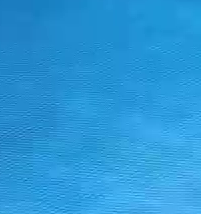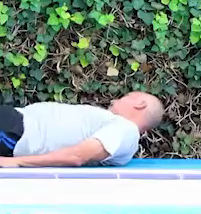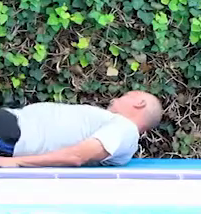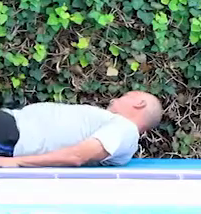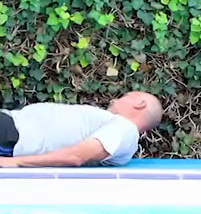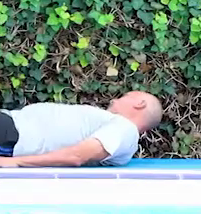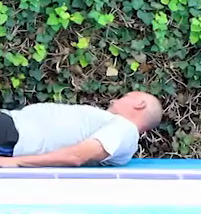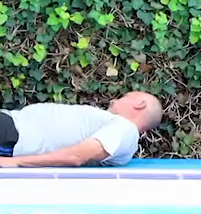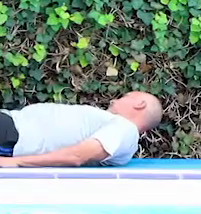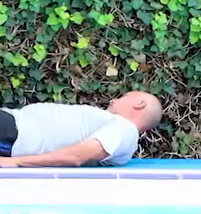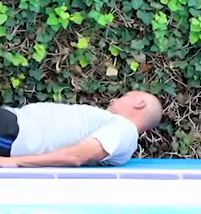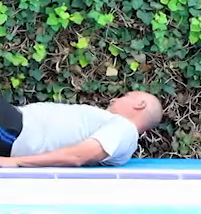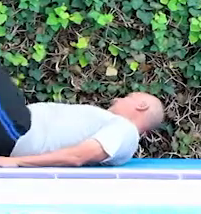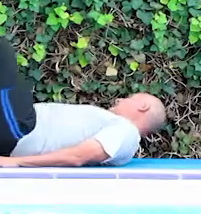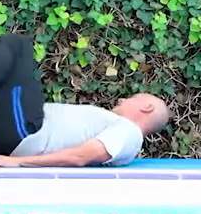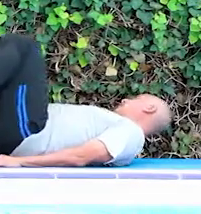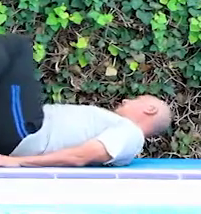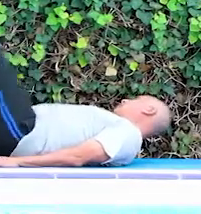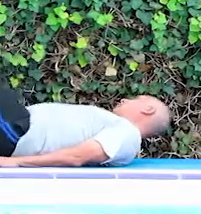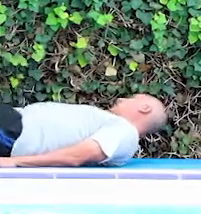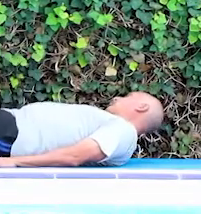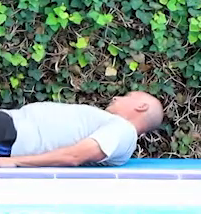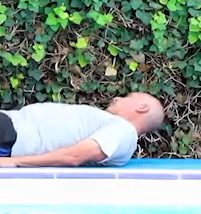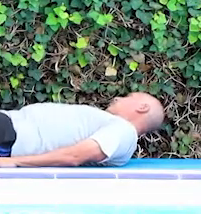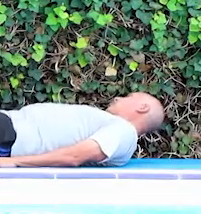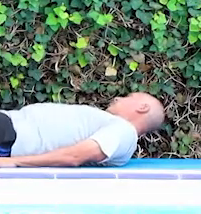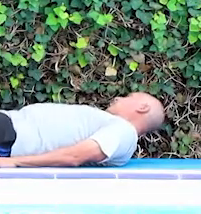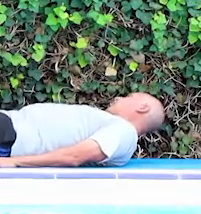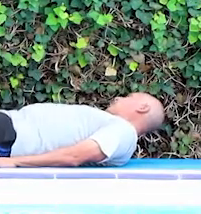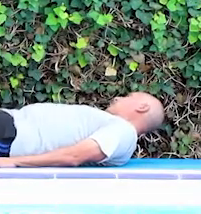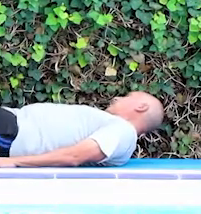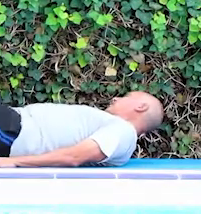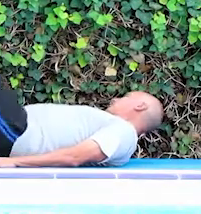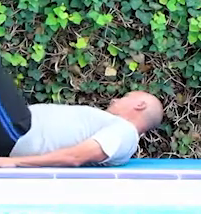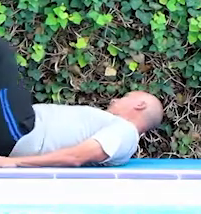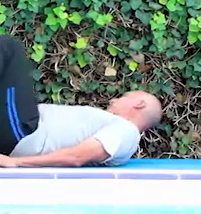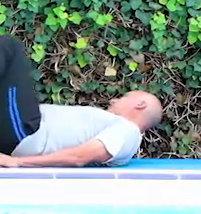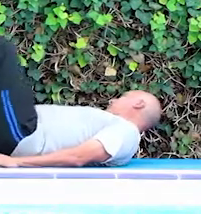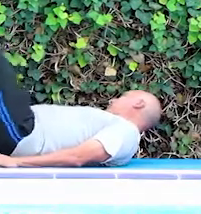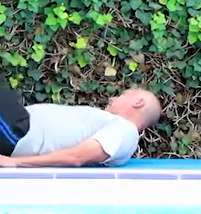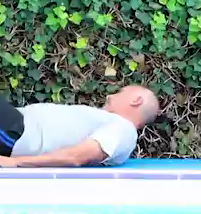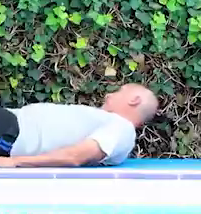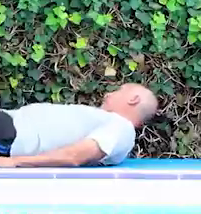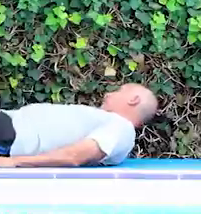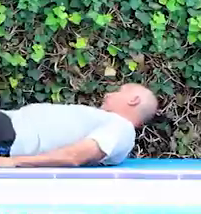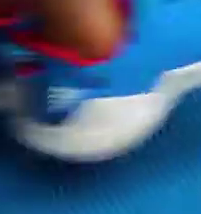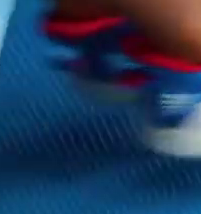2, respira. Trata de que no peguen tus talones. Muy bien.